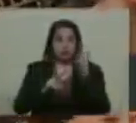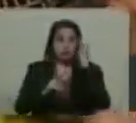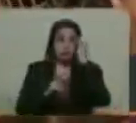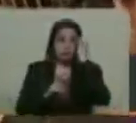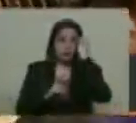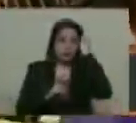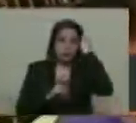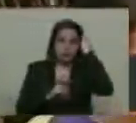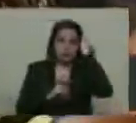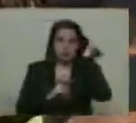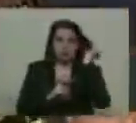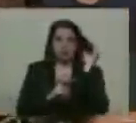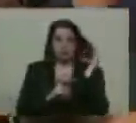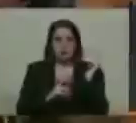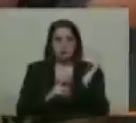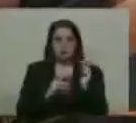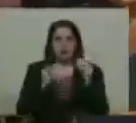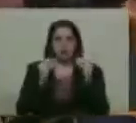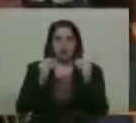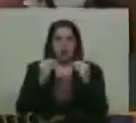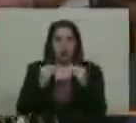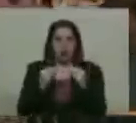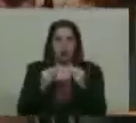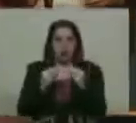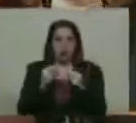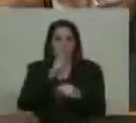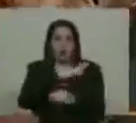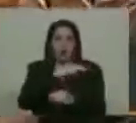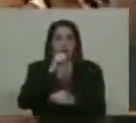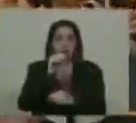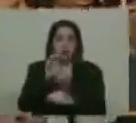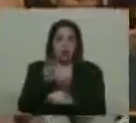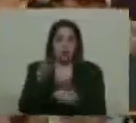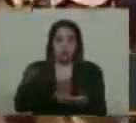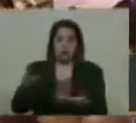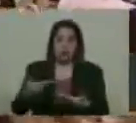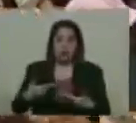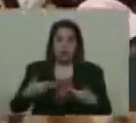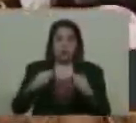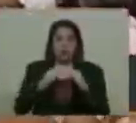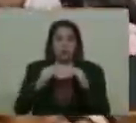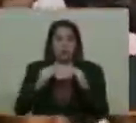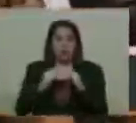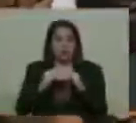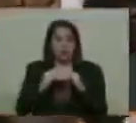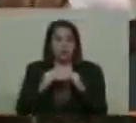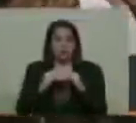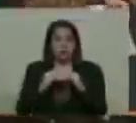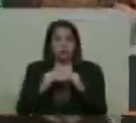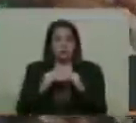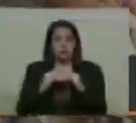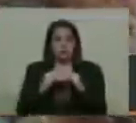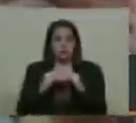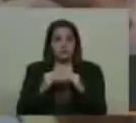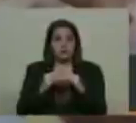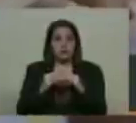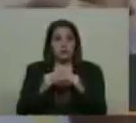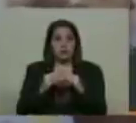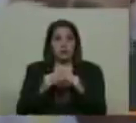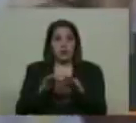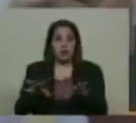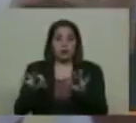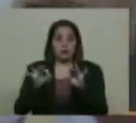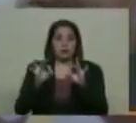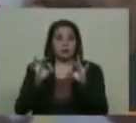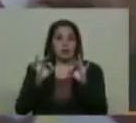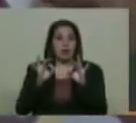especializado. La vivienda para la jefa de hogar, de hogares de la patria. Es algo especial.